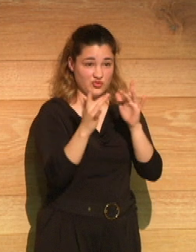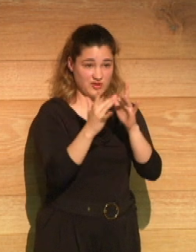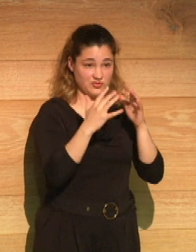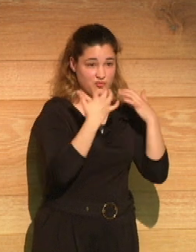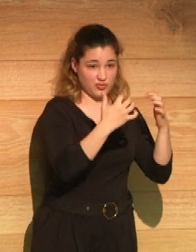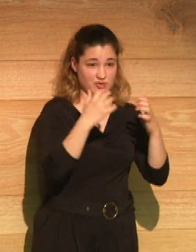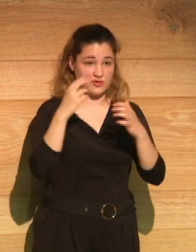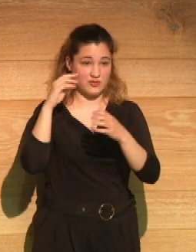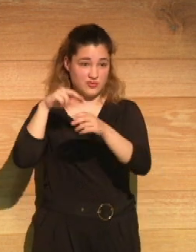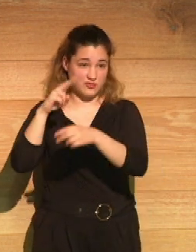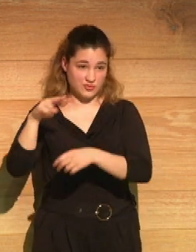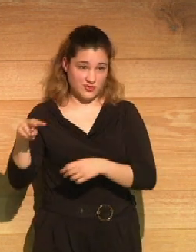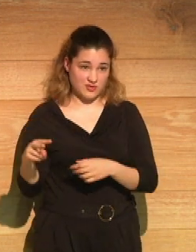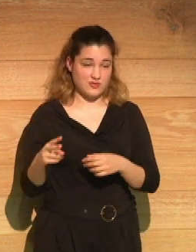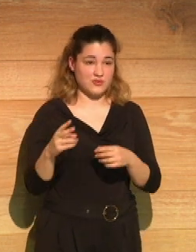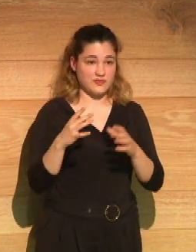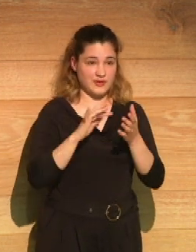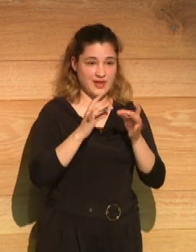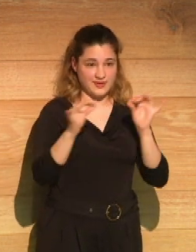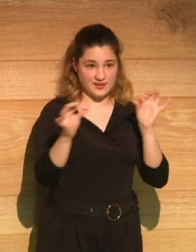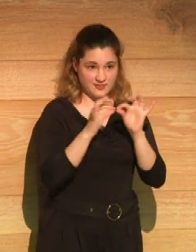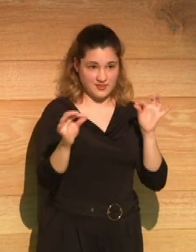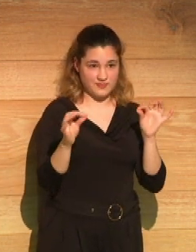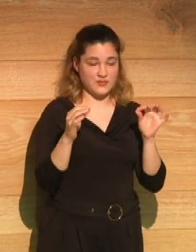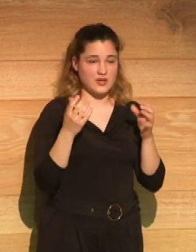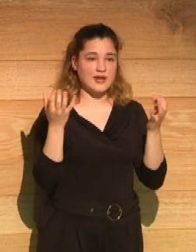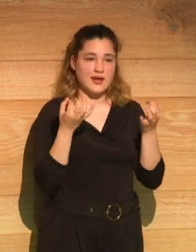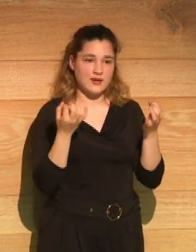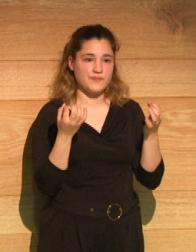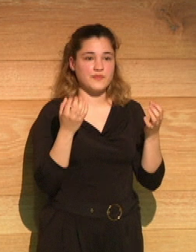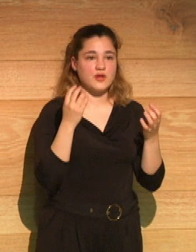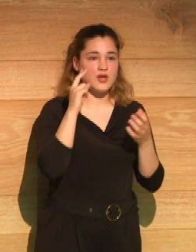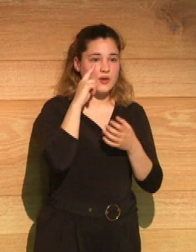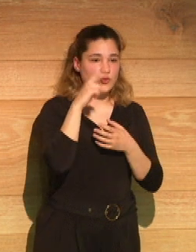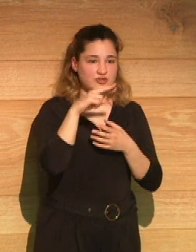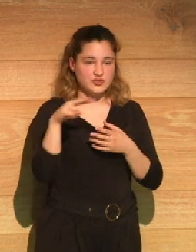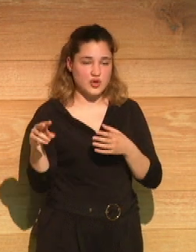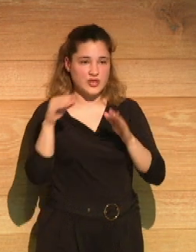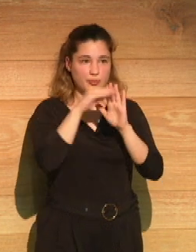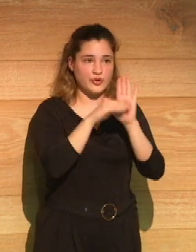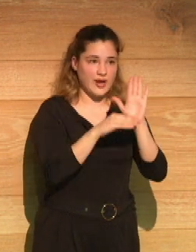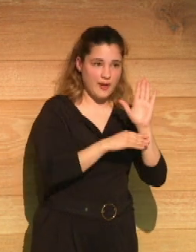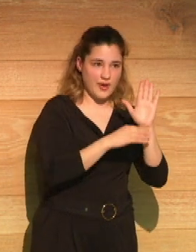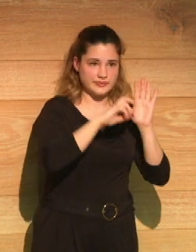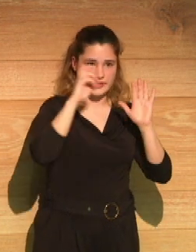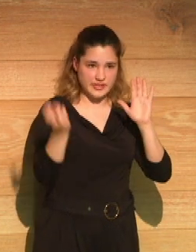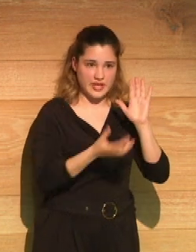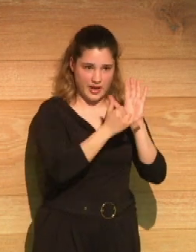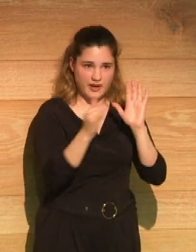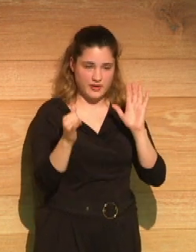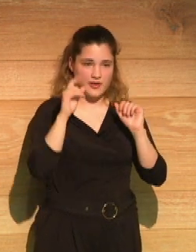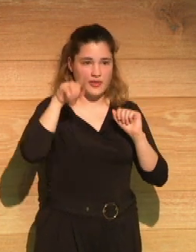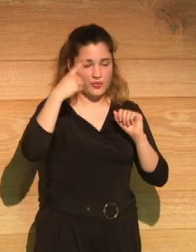contenidos expositivos, que son basados en colecciones, exposiciones, programas, etc. Luego tenemos